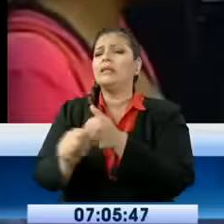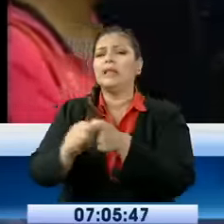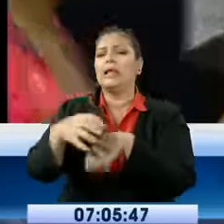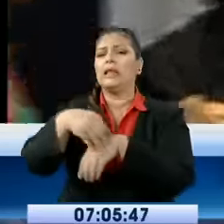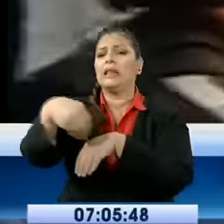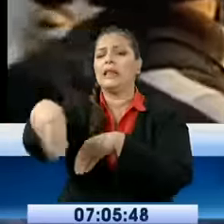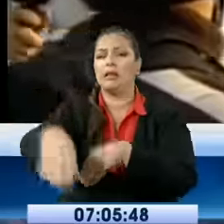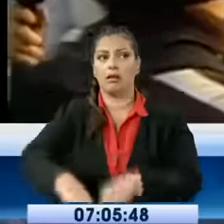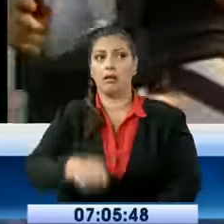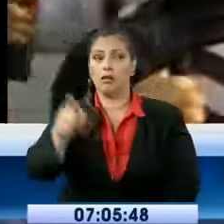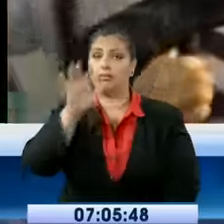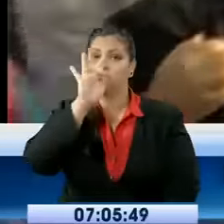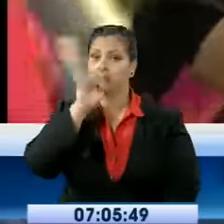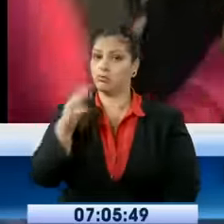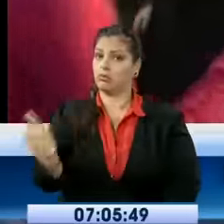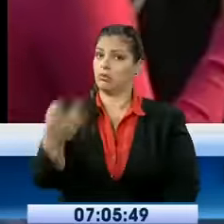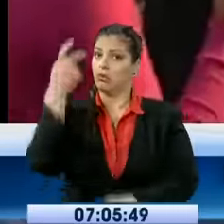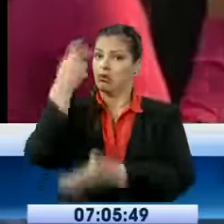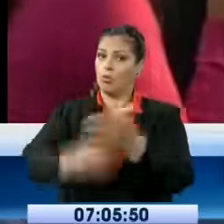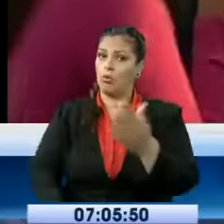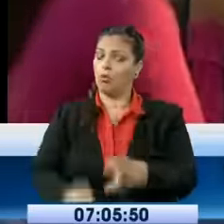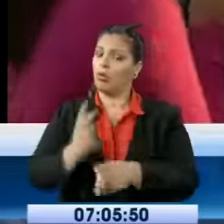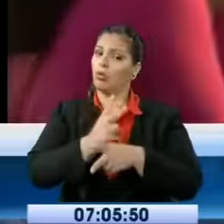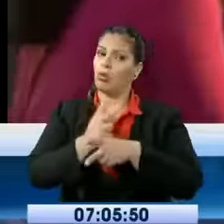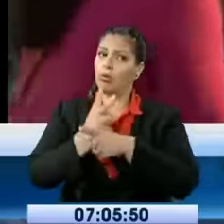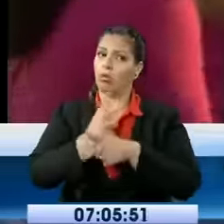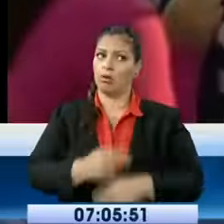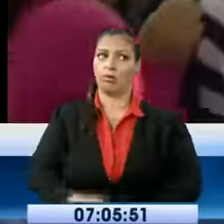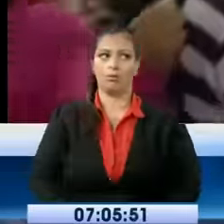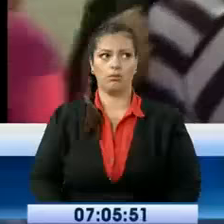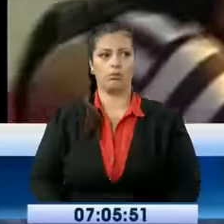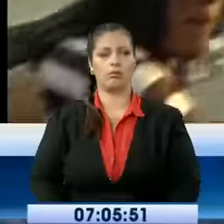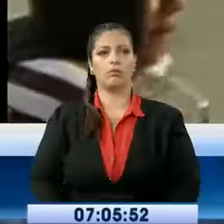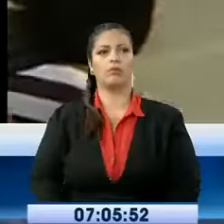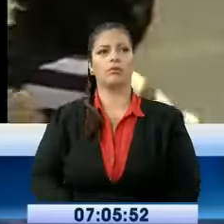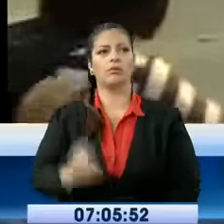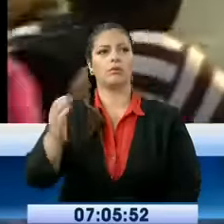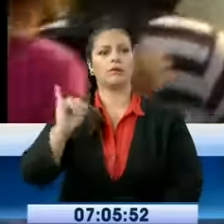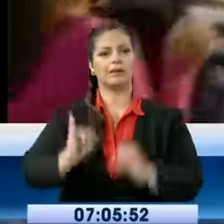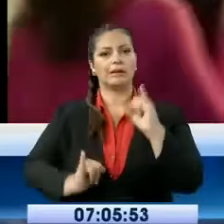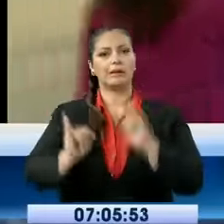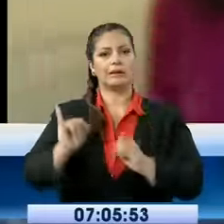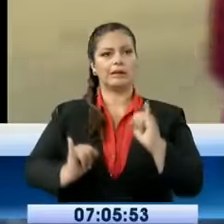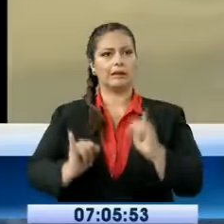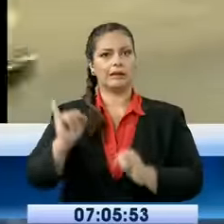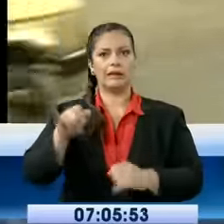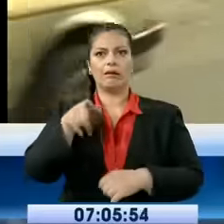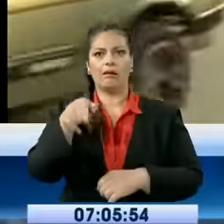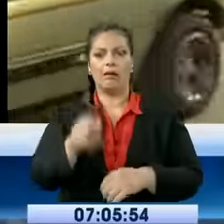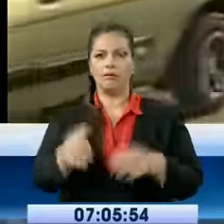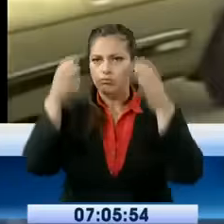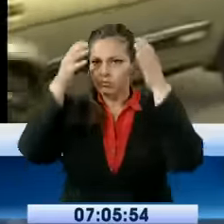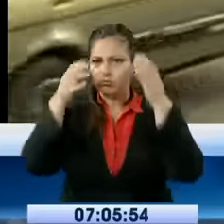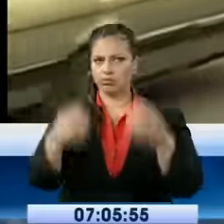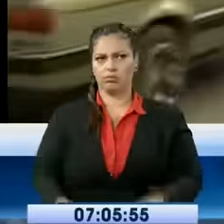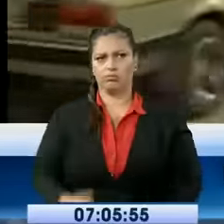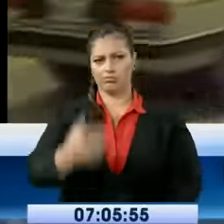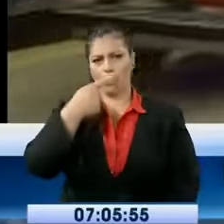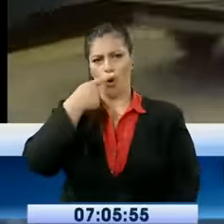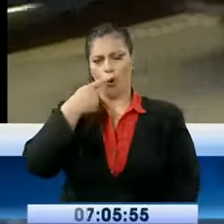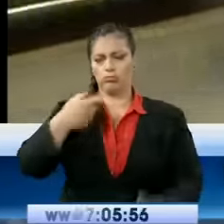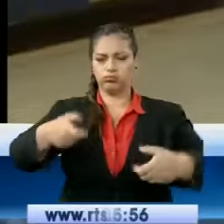está a la vuelta, lo vaya a citar, tengan mucho cuidado. Acá también a la señorita sin casco. O sea, los conductores sí se cuidan, ellos se ponen casco, pero